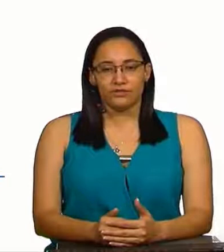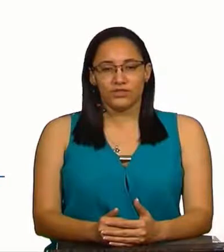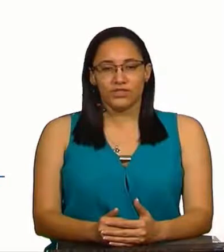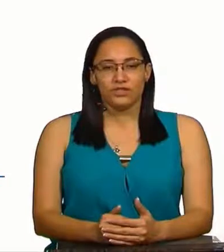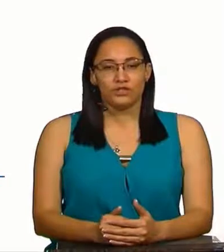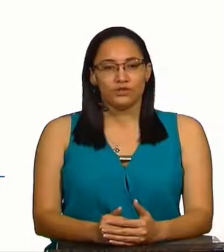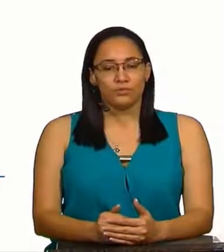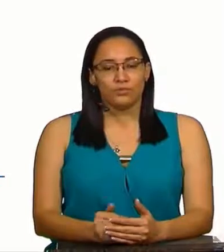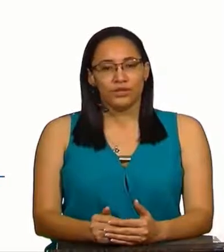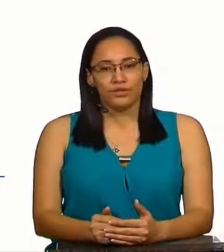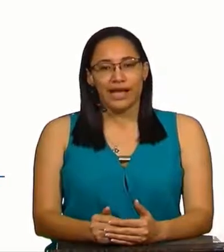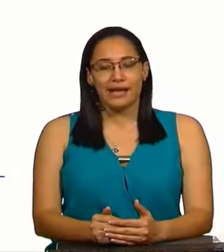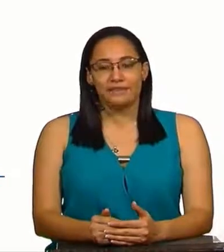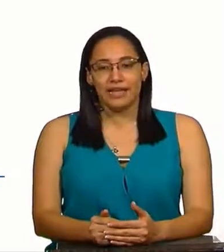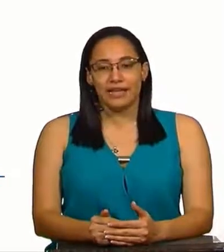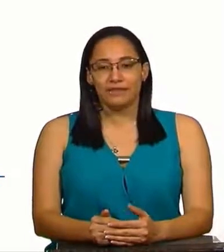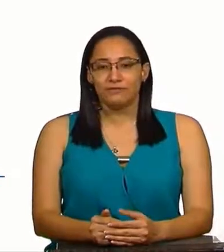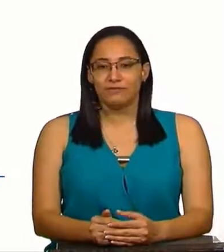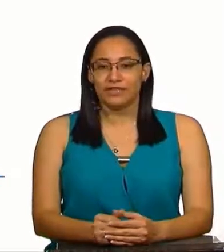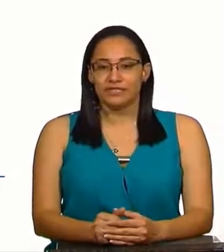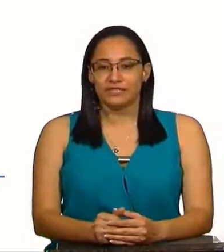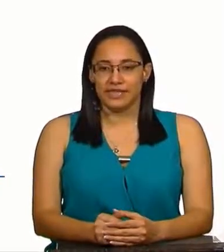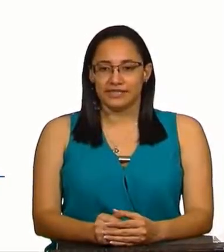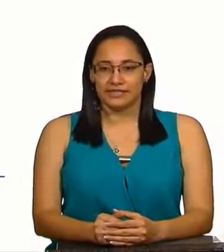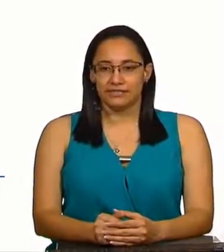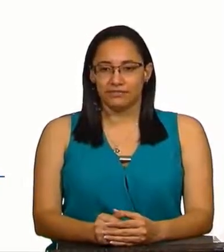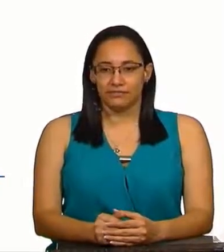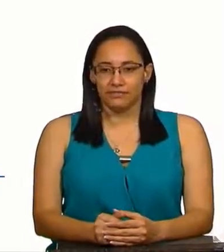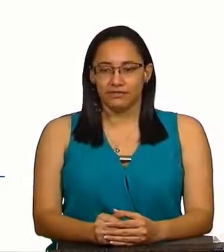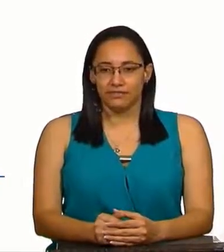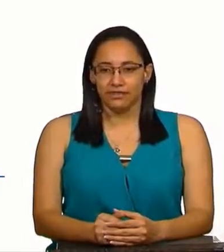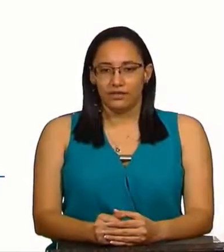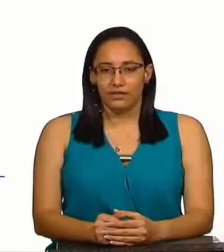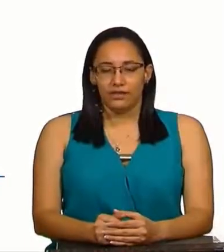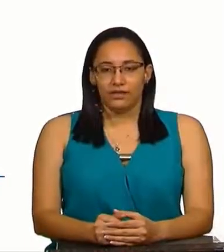está tratando de decir? Yo no puedo hablar francés.